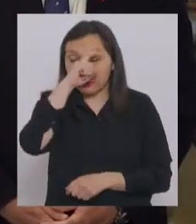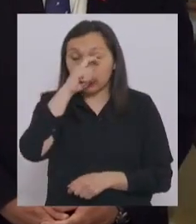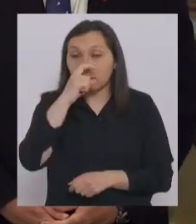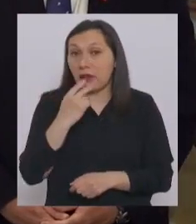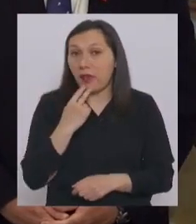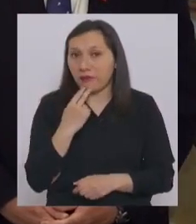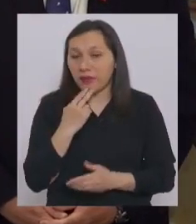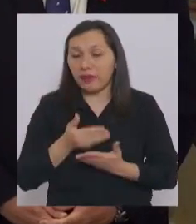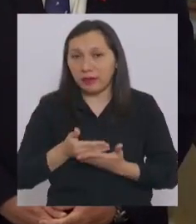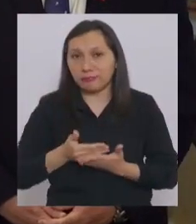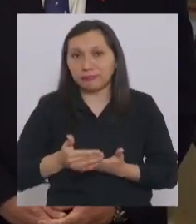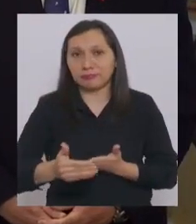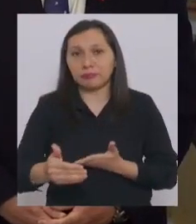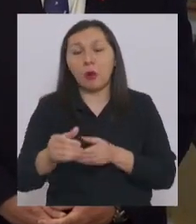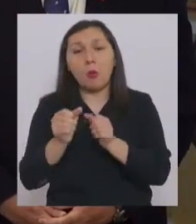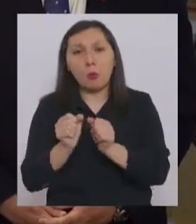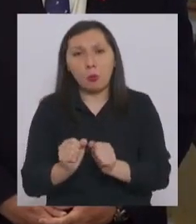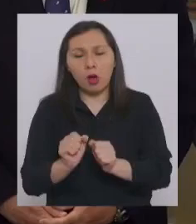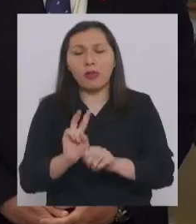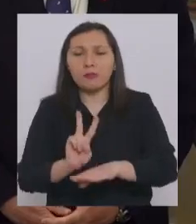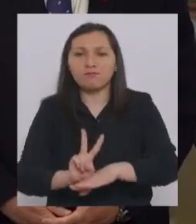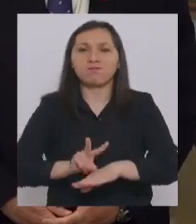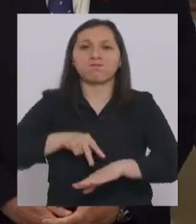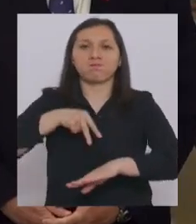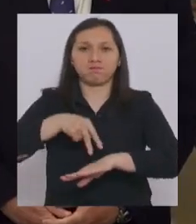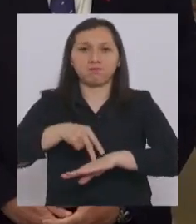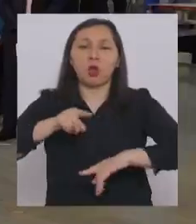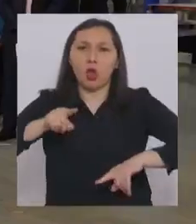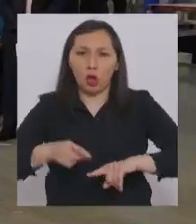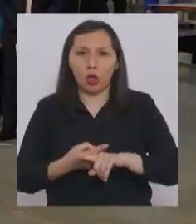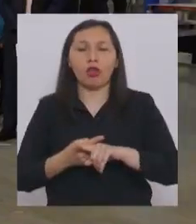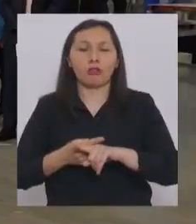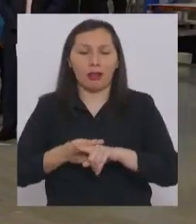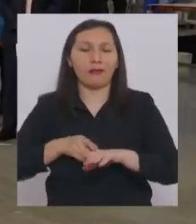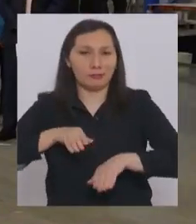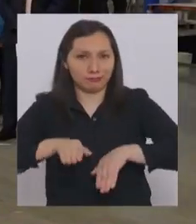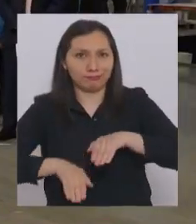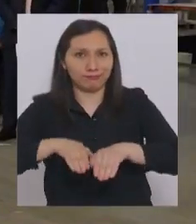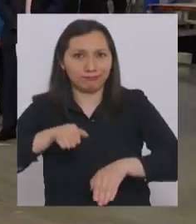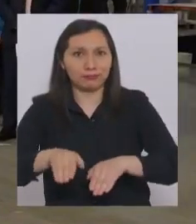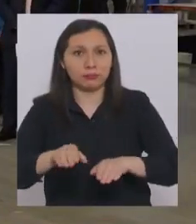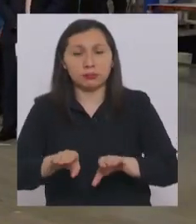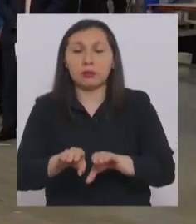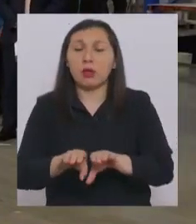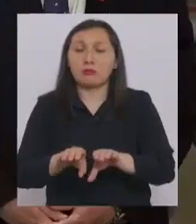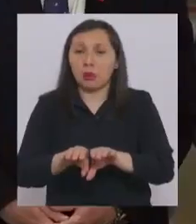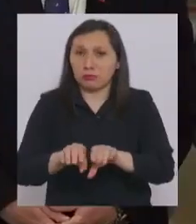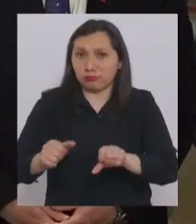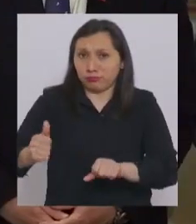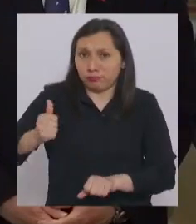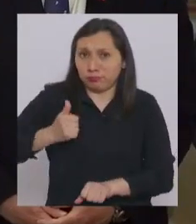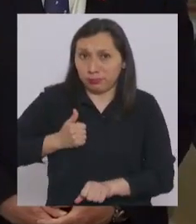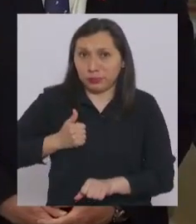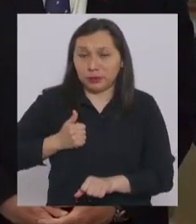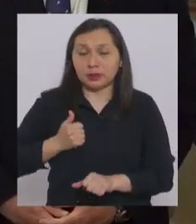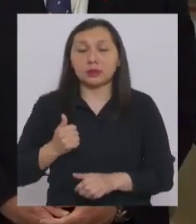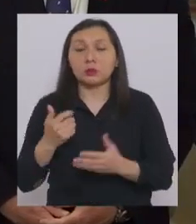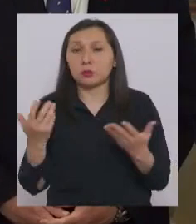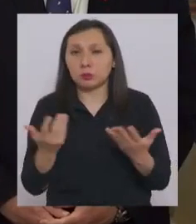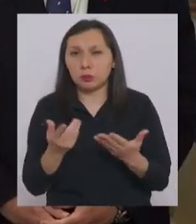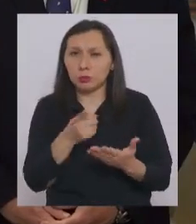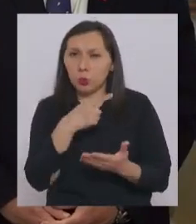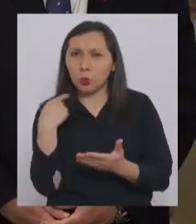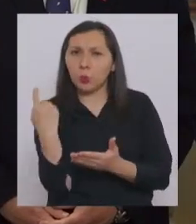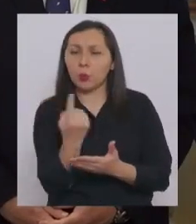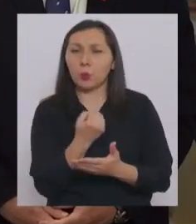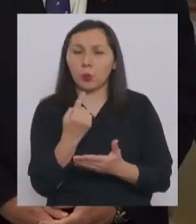de la vida, para poder ponerse de pie y volver a caminar. Y para cumplir ese compromiso, hemos hecho muchos